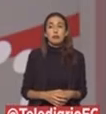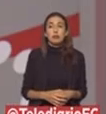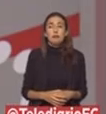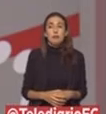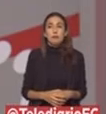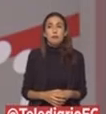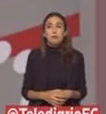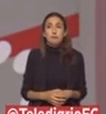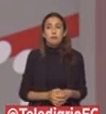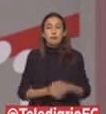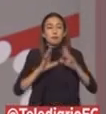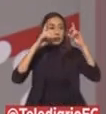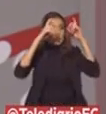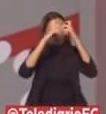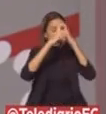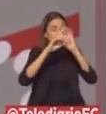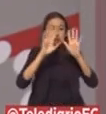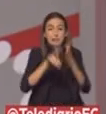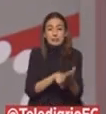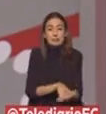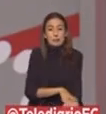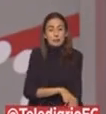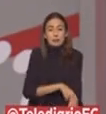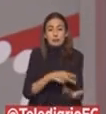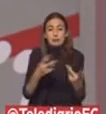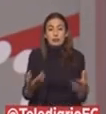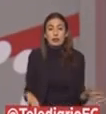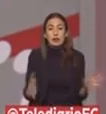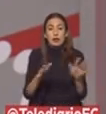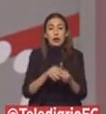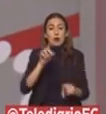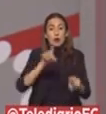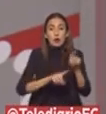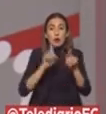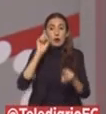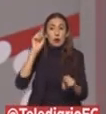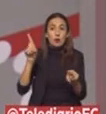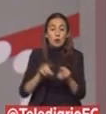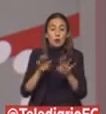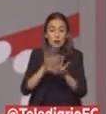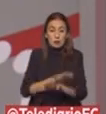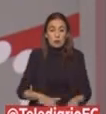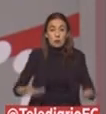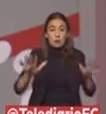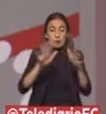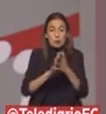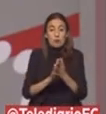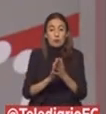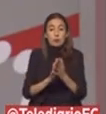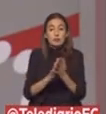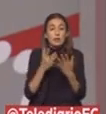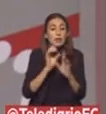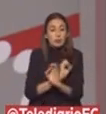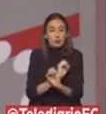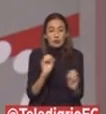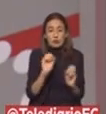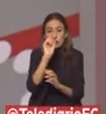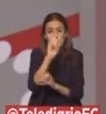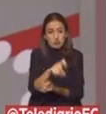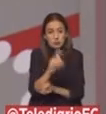de las dificultades clásicas de las relaciones internacionales de la voluntad de los países para firmar un acuerdo necesariamente